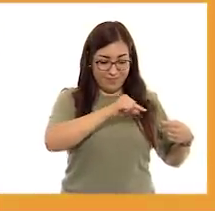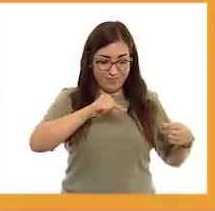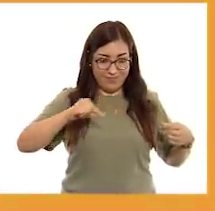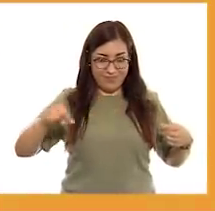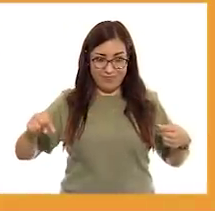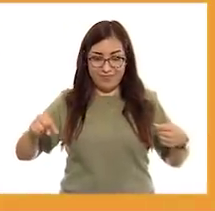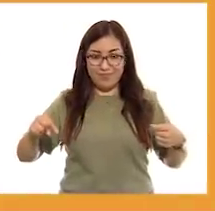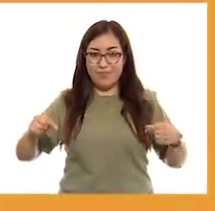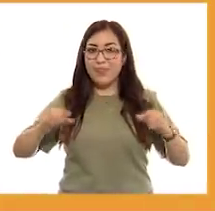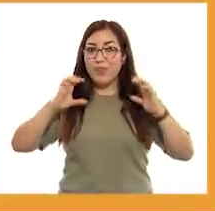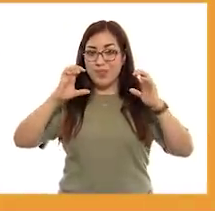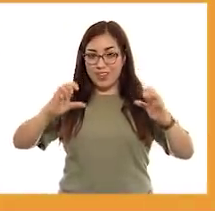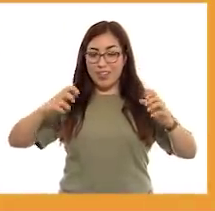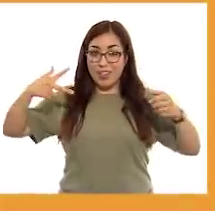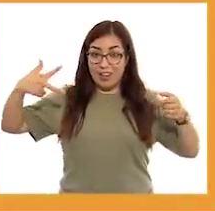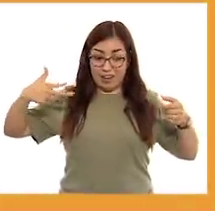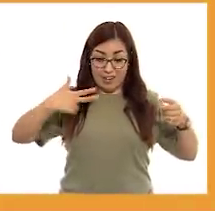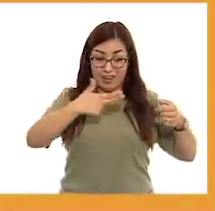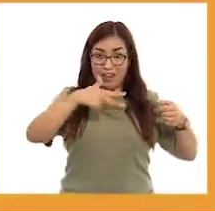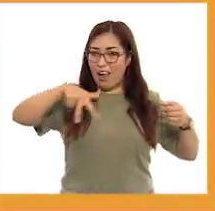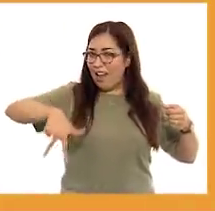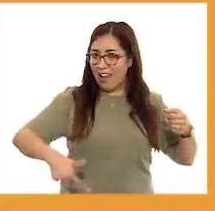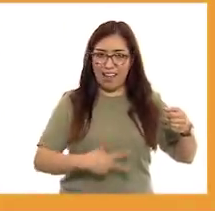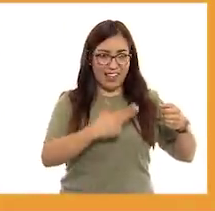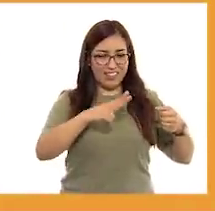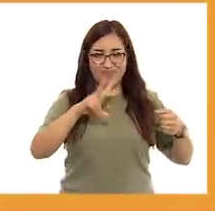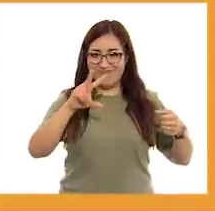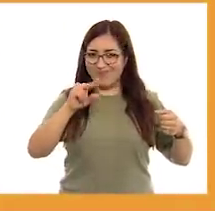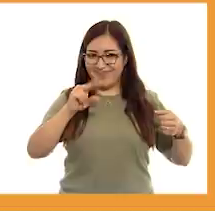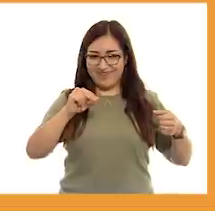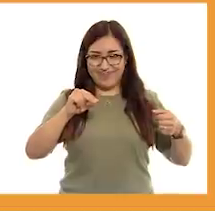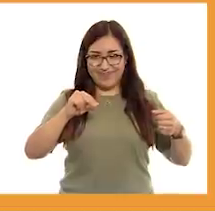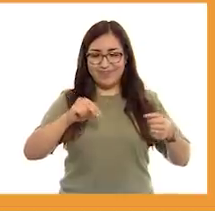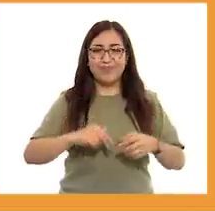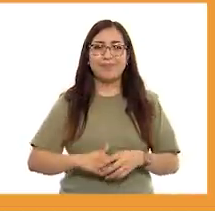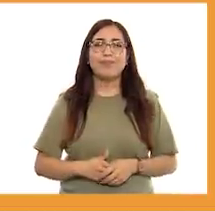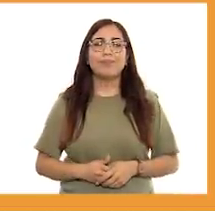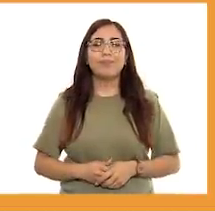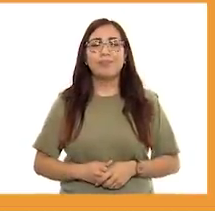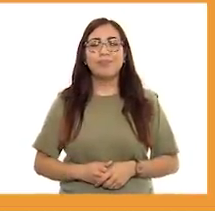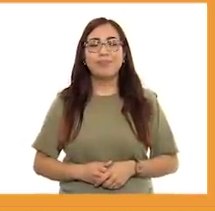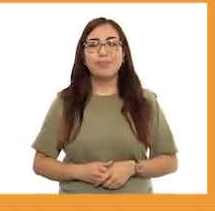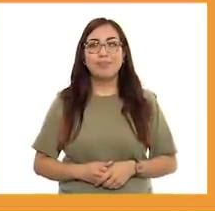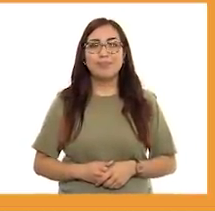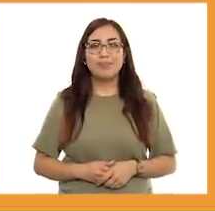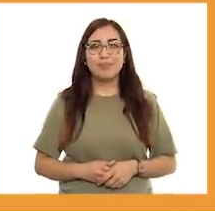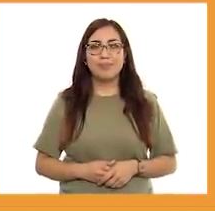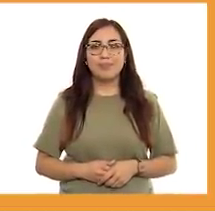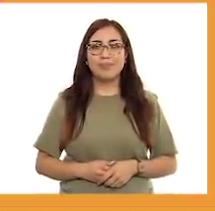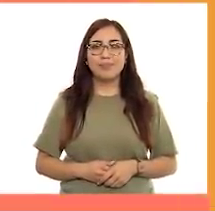marcaste. Asegúrate de cortar por fuera de la playera. No introduzcas las tijeras en ella.